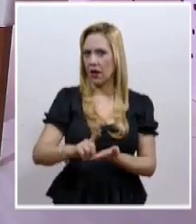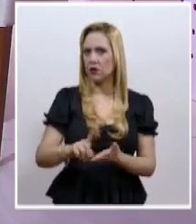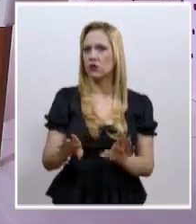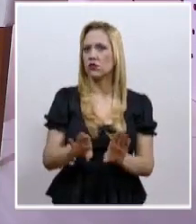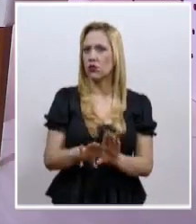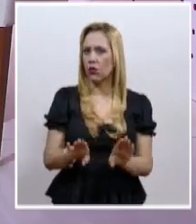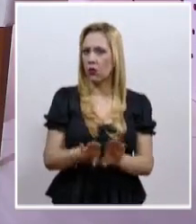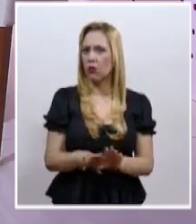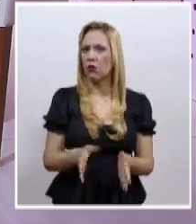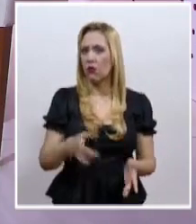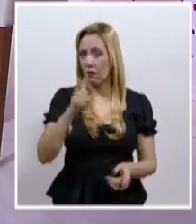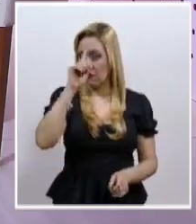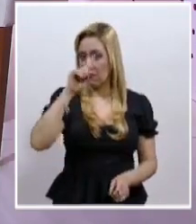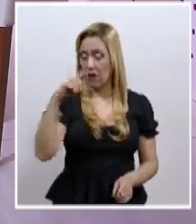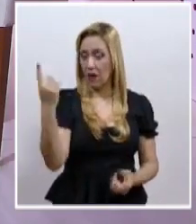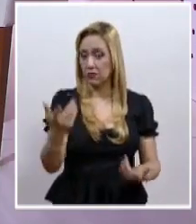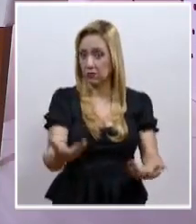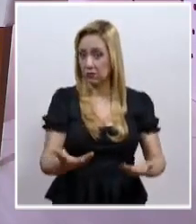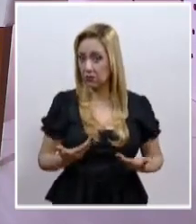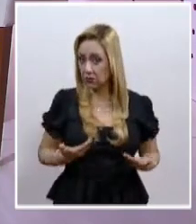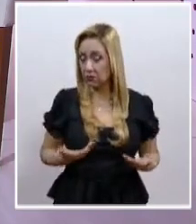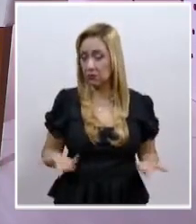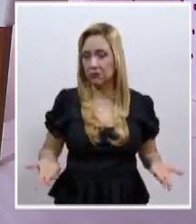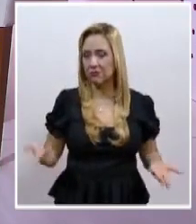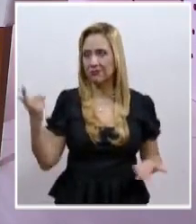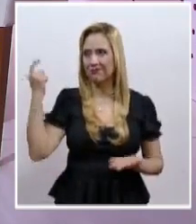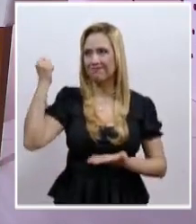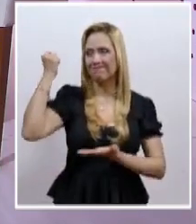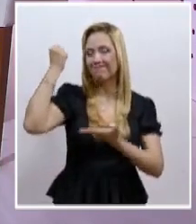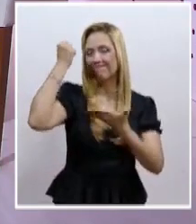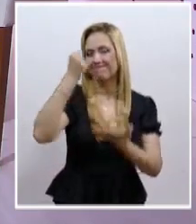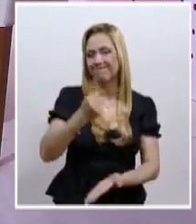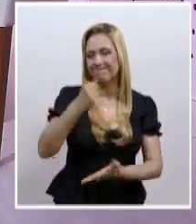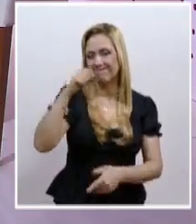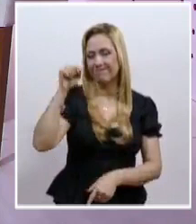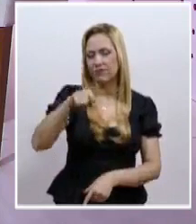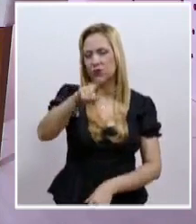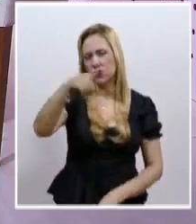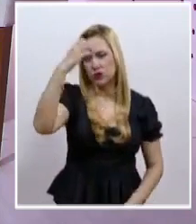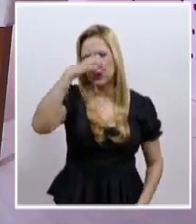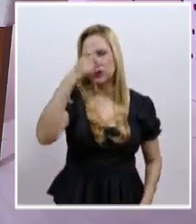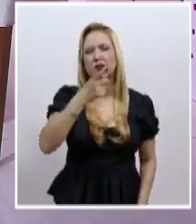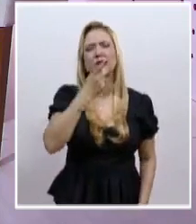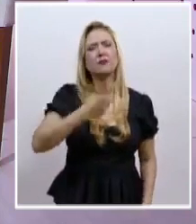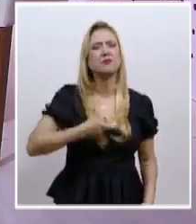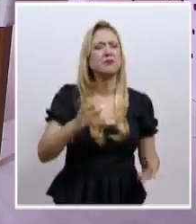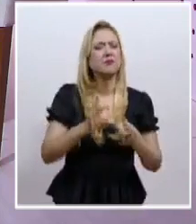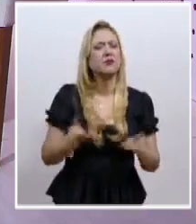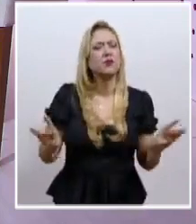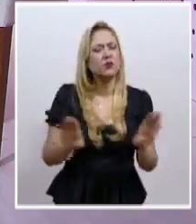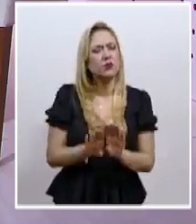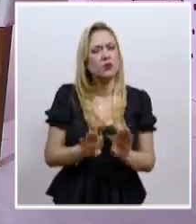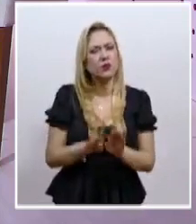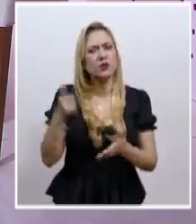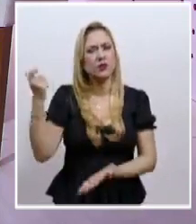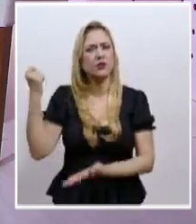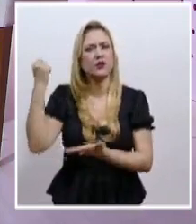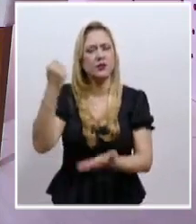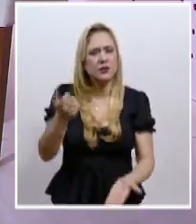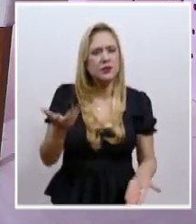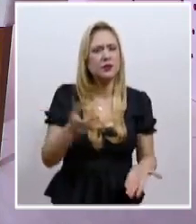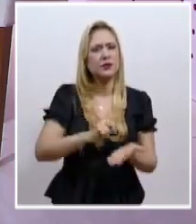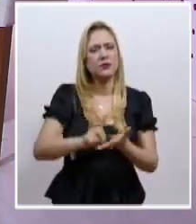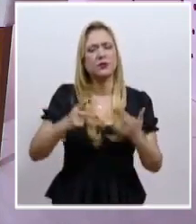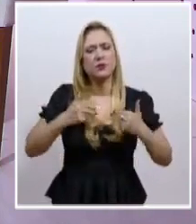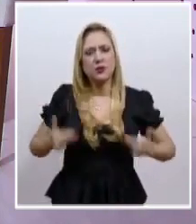pues normalmente está sufragado por el presupuesto. Tú eres experto en el tema. ¿Qué nos puedes decir sobre la relación entre presupuesto y derechos humanos? Muchas gracias.